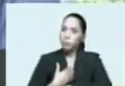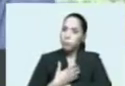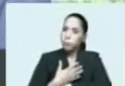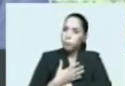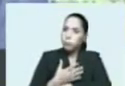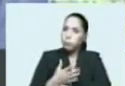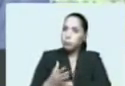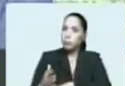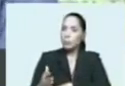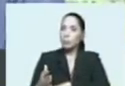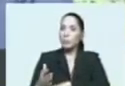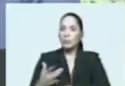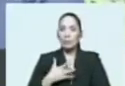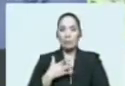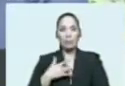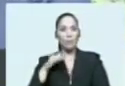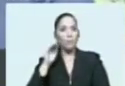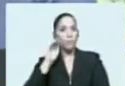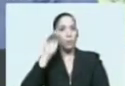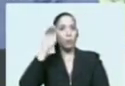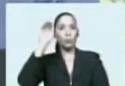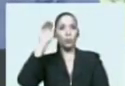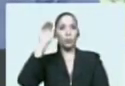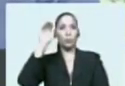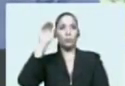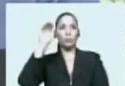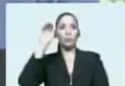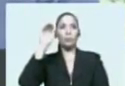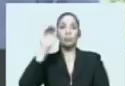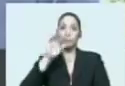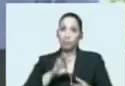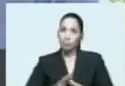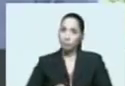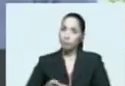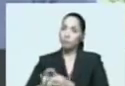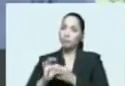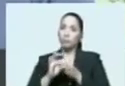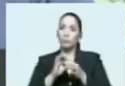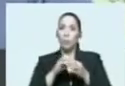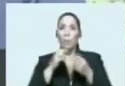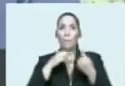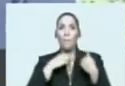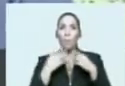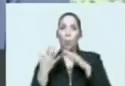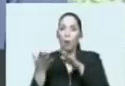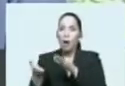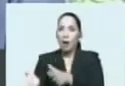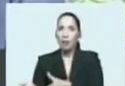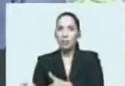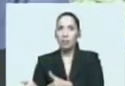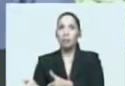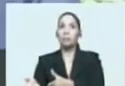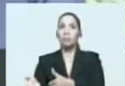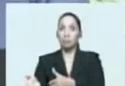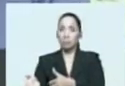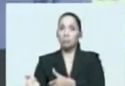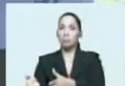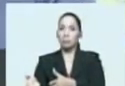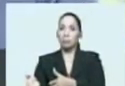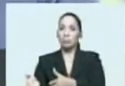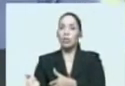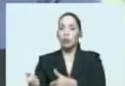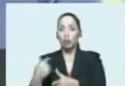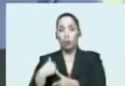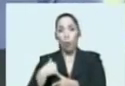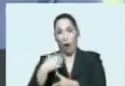futuro porque 20 años después de su muerte cuando abrace por primera vez a mi hija lucia entendí